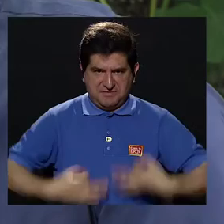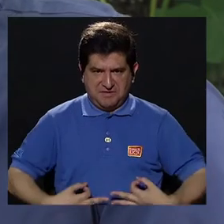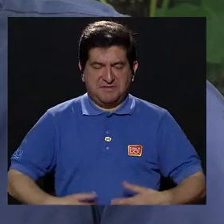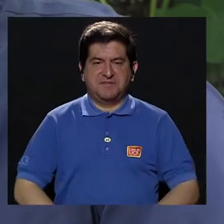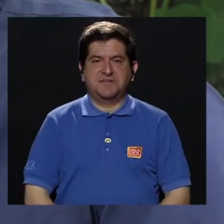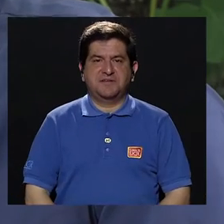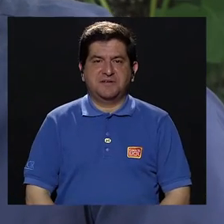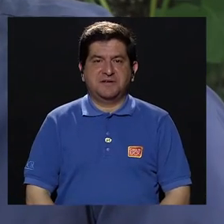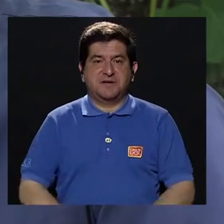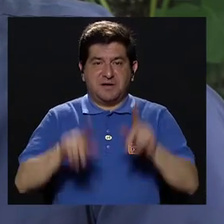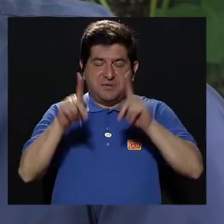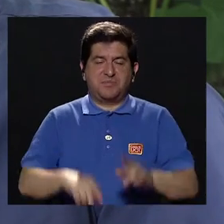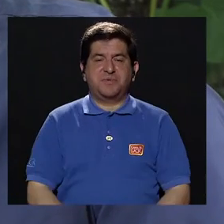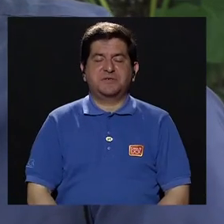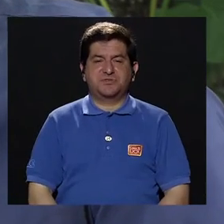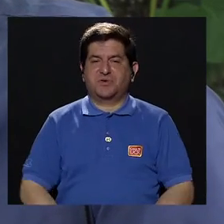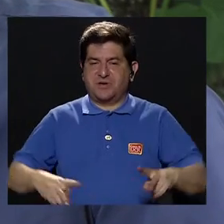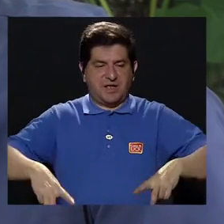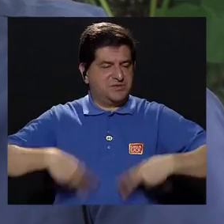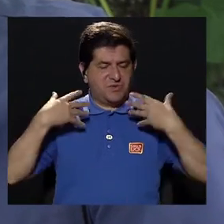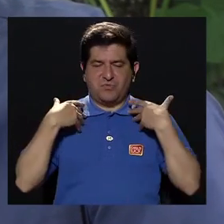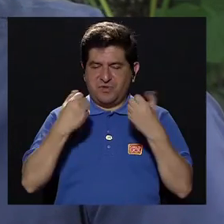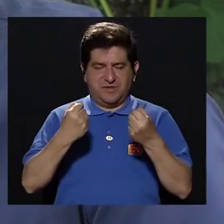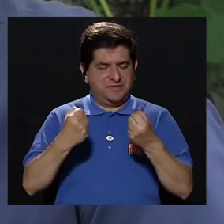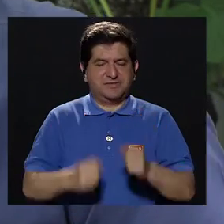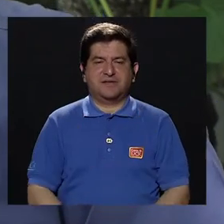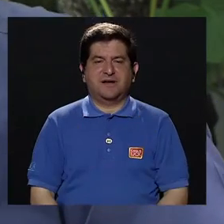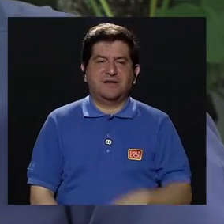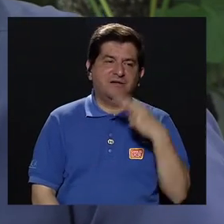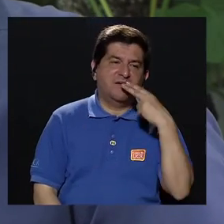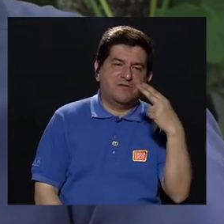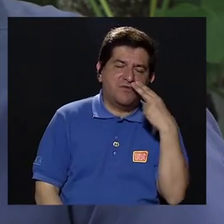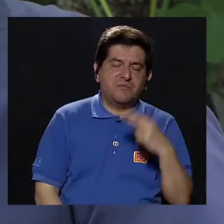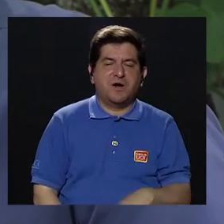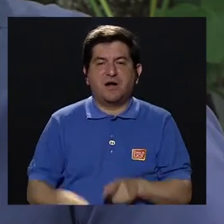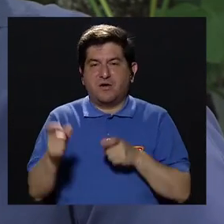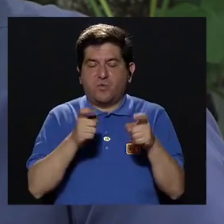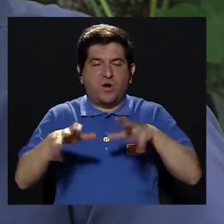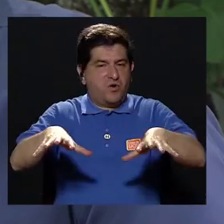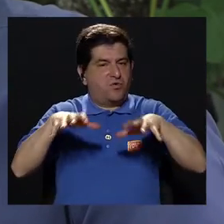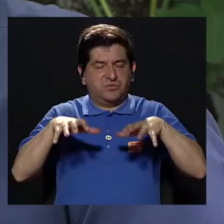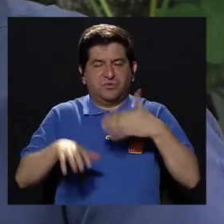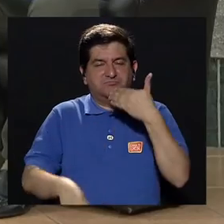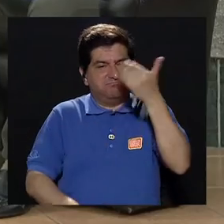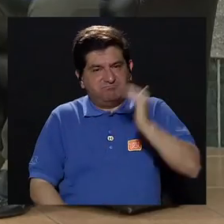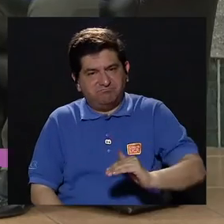no hicieron ejercicio, estaban con hábitos de no vida, fumaron, y el manejo del estrés.